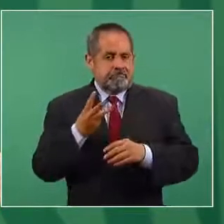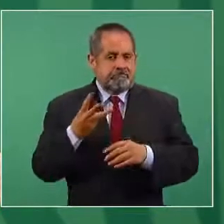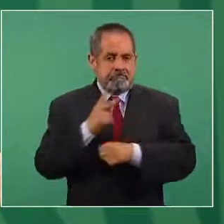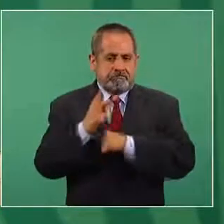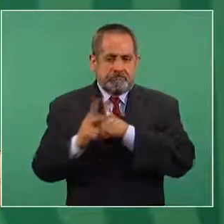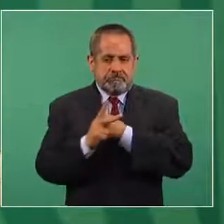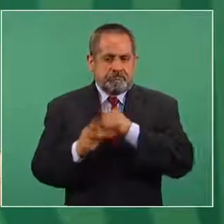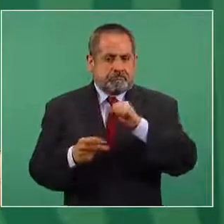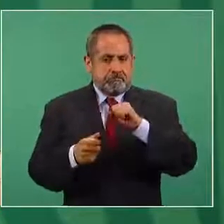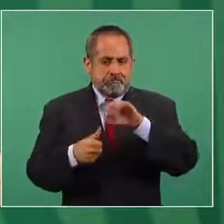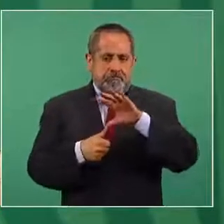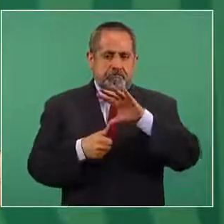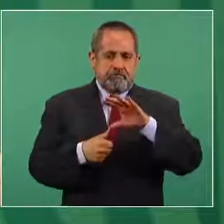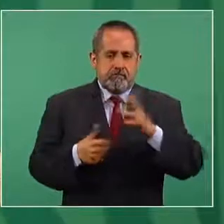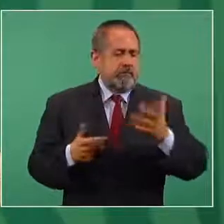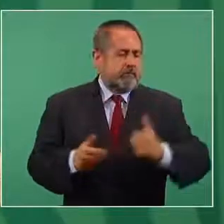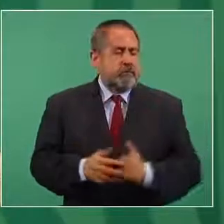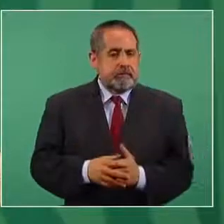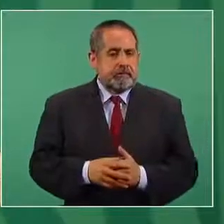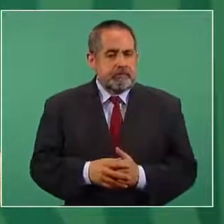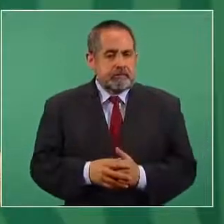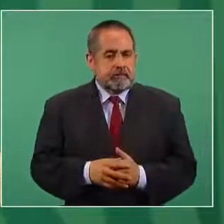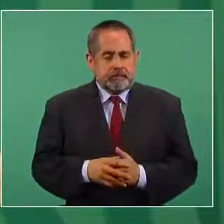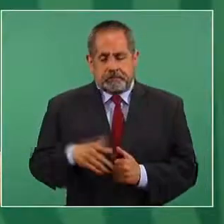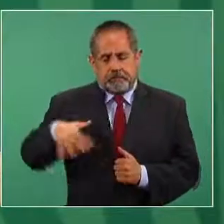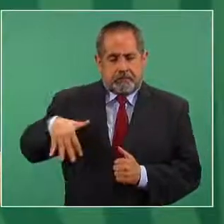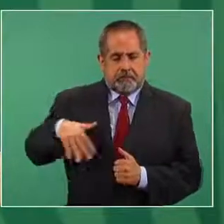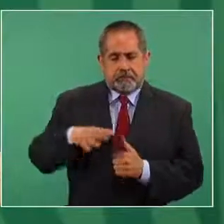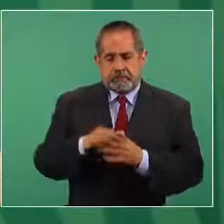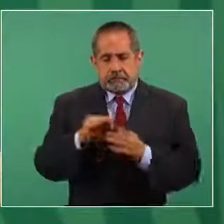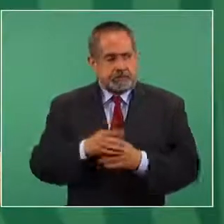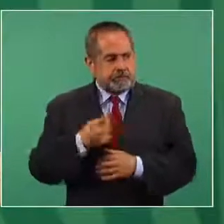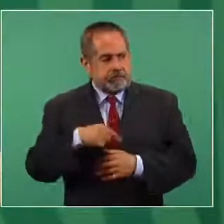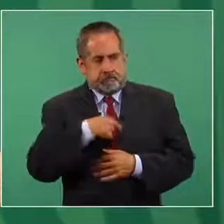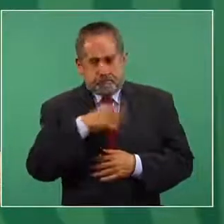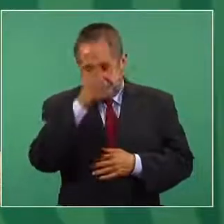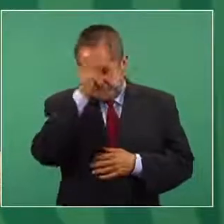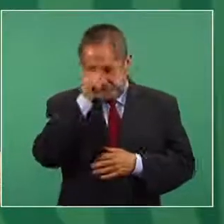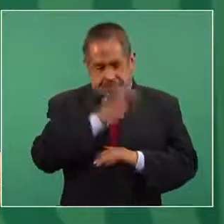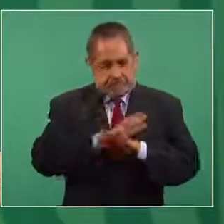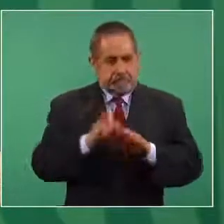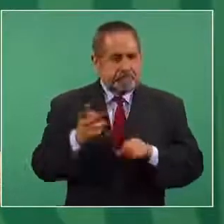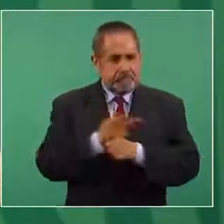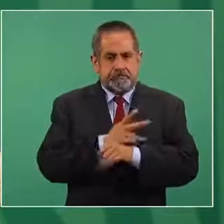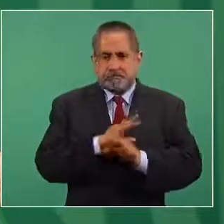Y en esto pues ya lo mencioné, se llevó el acuerdo de dar un